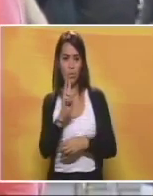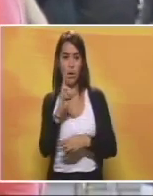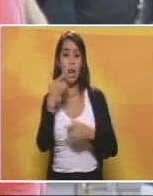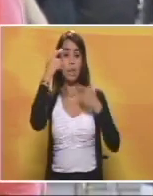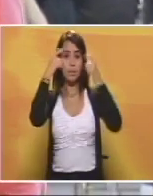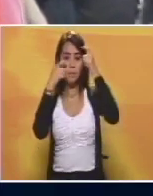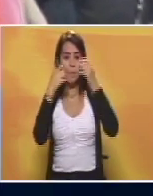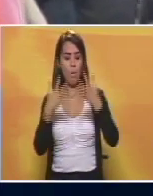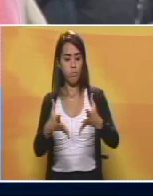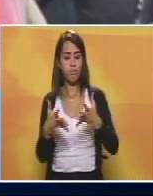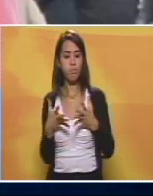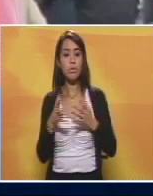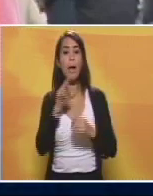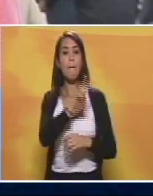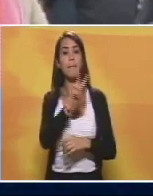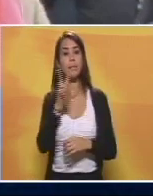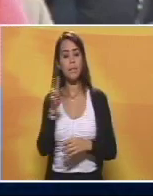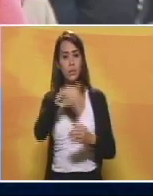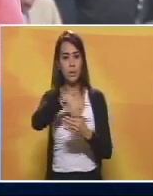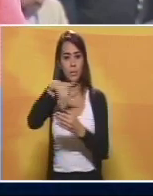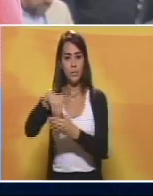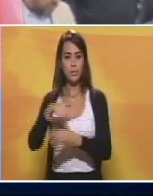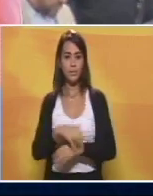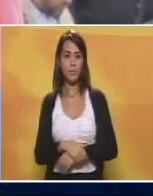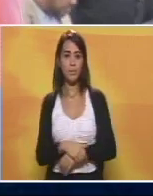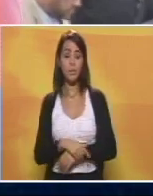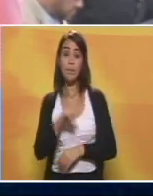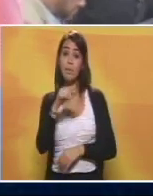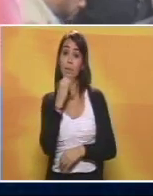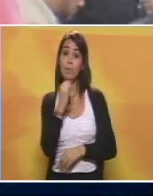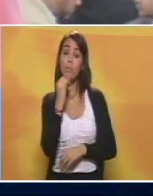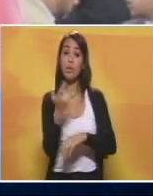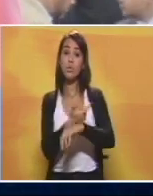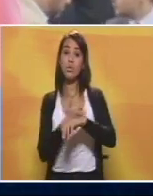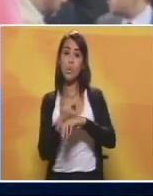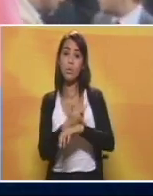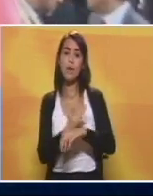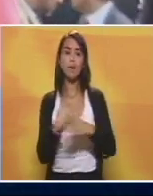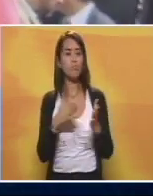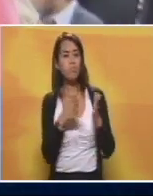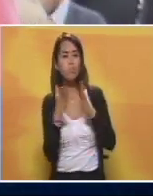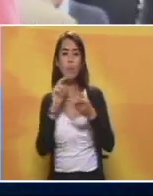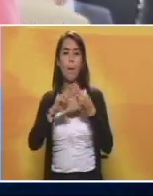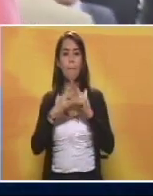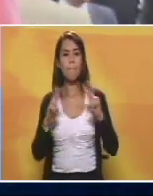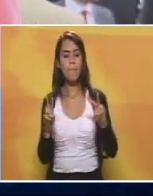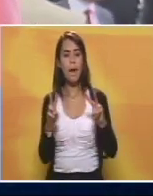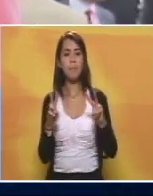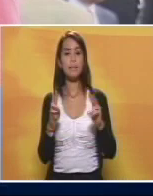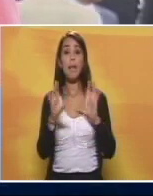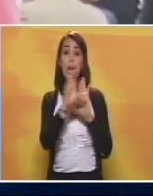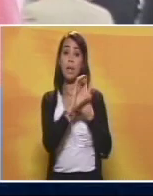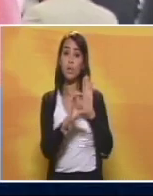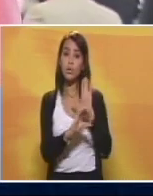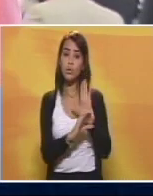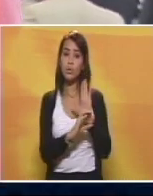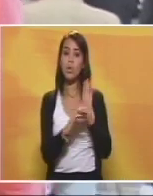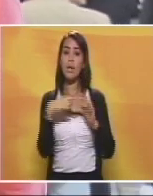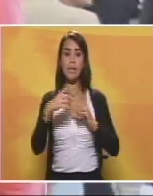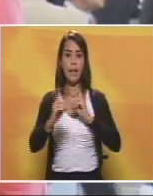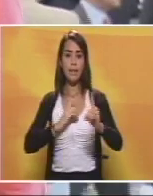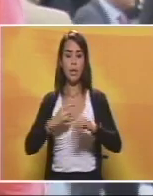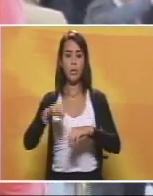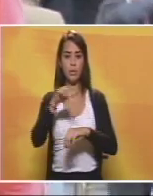obtenido el triunfo en 22 comicios ratificó que su gobierno tomará el camino de la paz la constitución y el diálogo